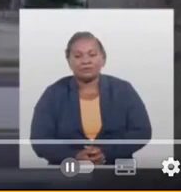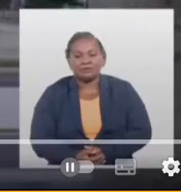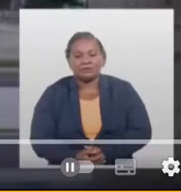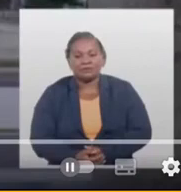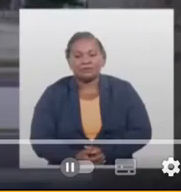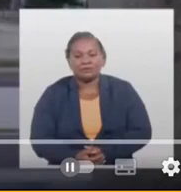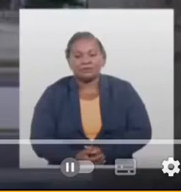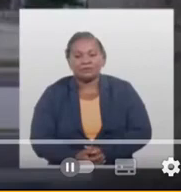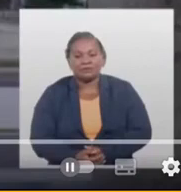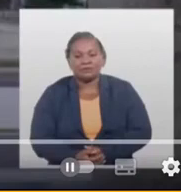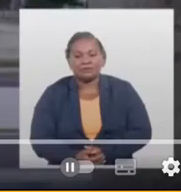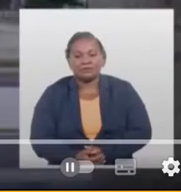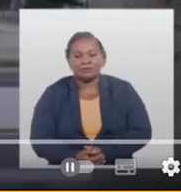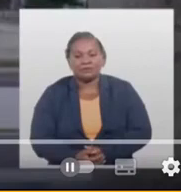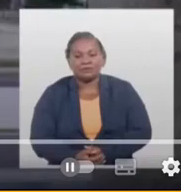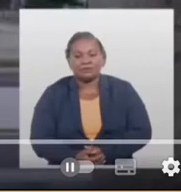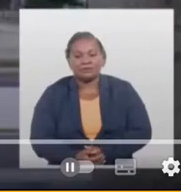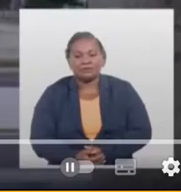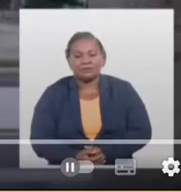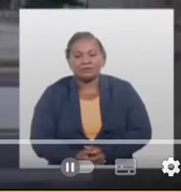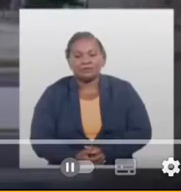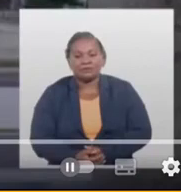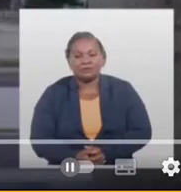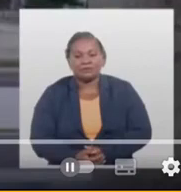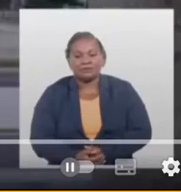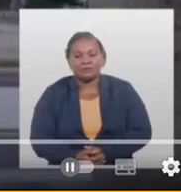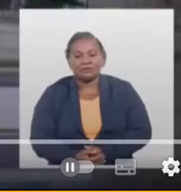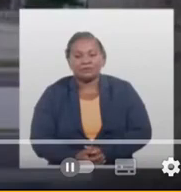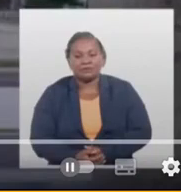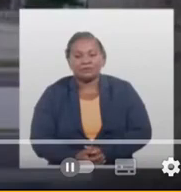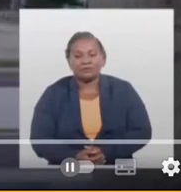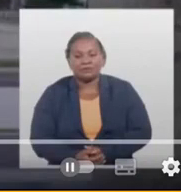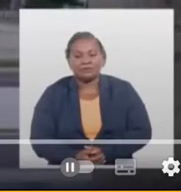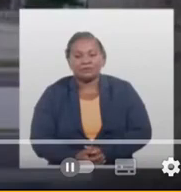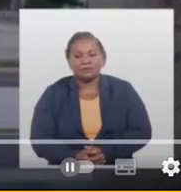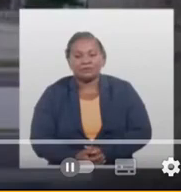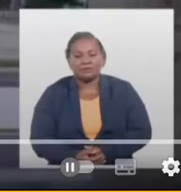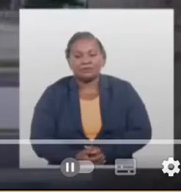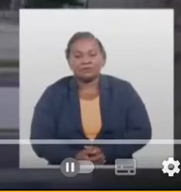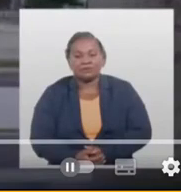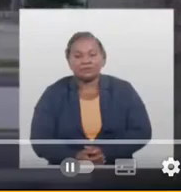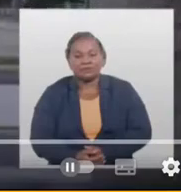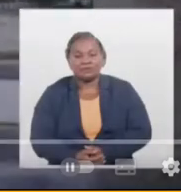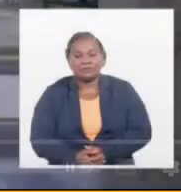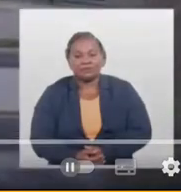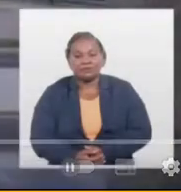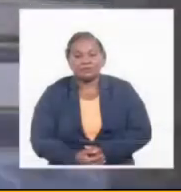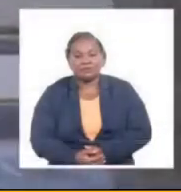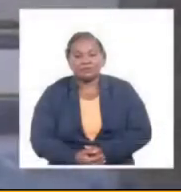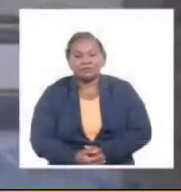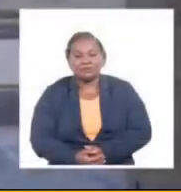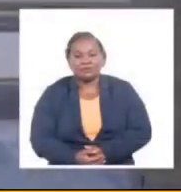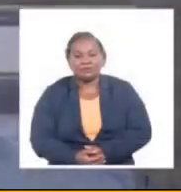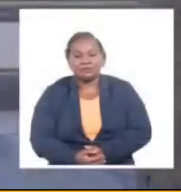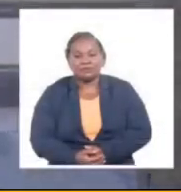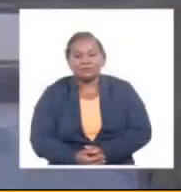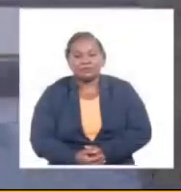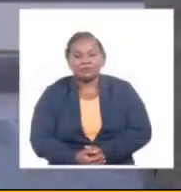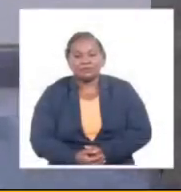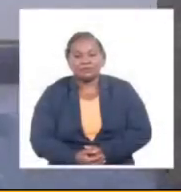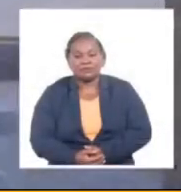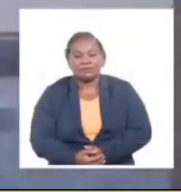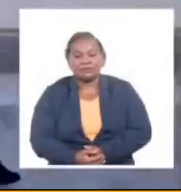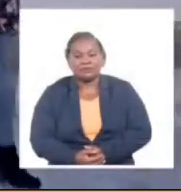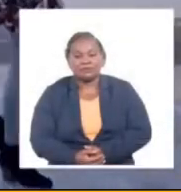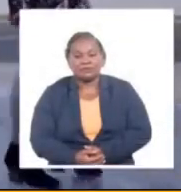vas? No le arrebató la tablet porque estaban haciendo una sola toma, ¿no? Y no podía, pero él quiso, mira, mira. La miró